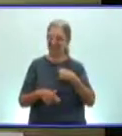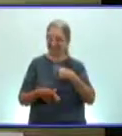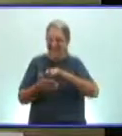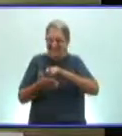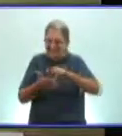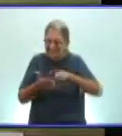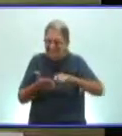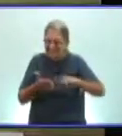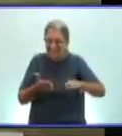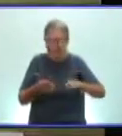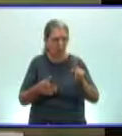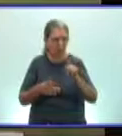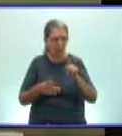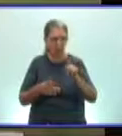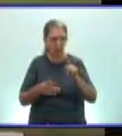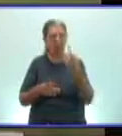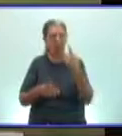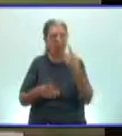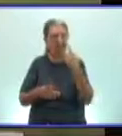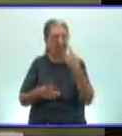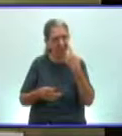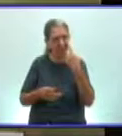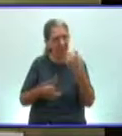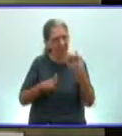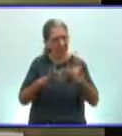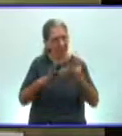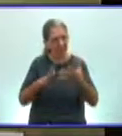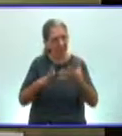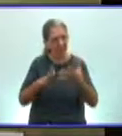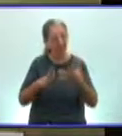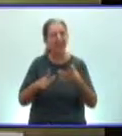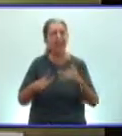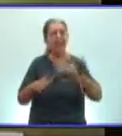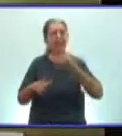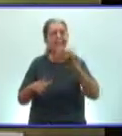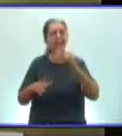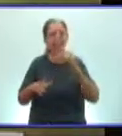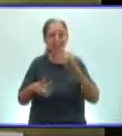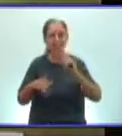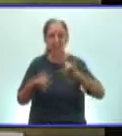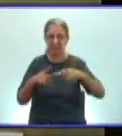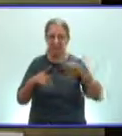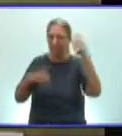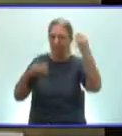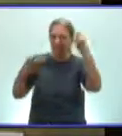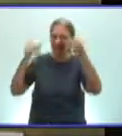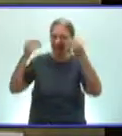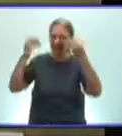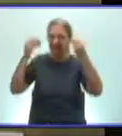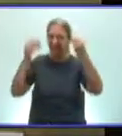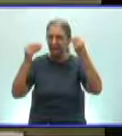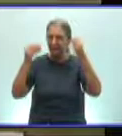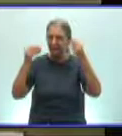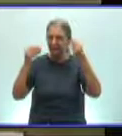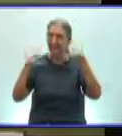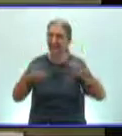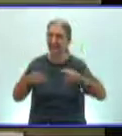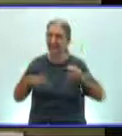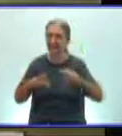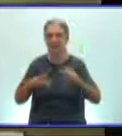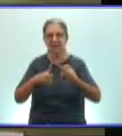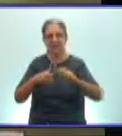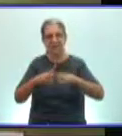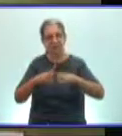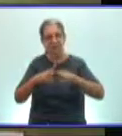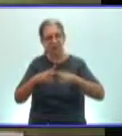tantas notas, solo escucha la explicación y vamos a ir analizando todo lo que debemos de ir resolviendo,